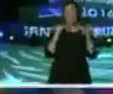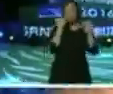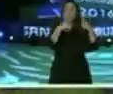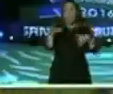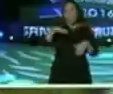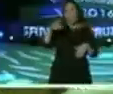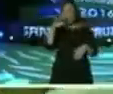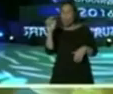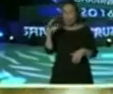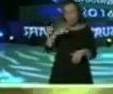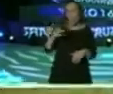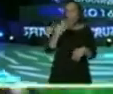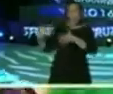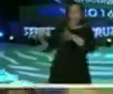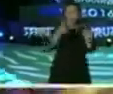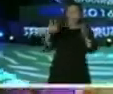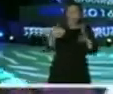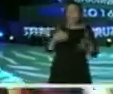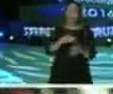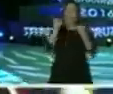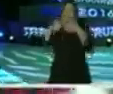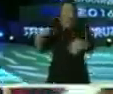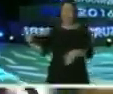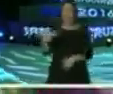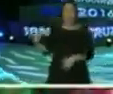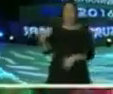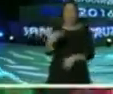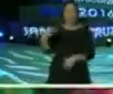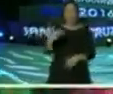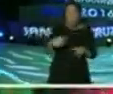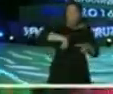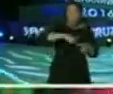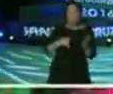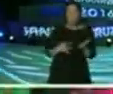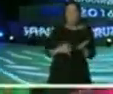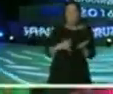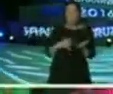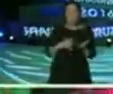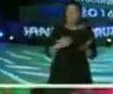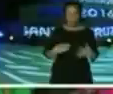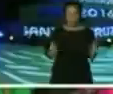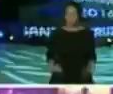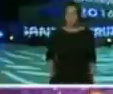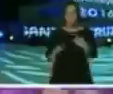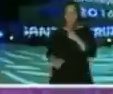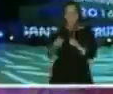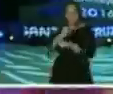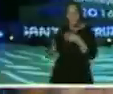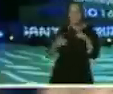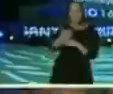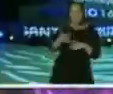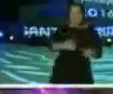vacío cuando hace ventolera, festival para la chumbera, por un plato de garbanza, voy desnuda la esperanza, por un plato